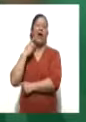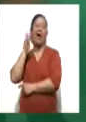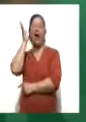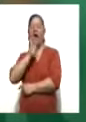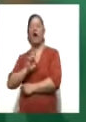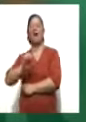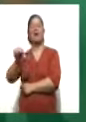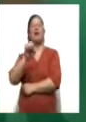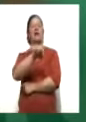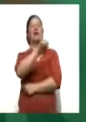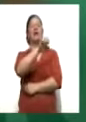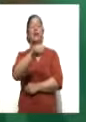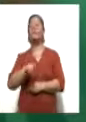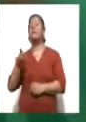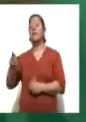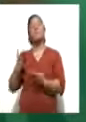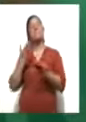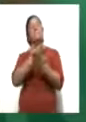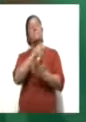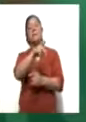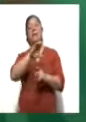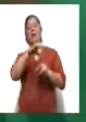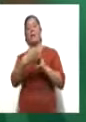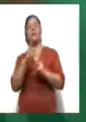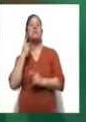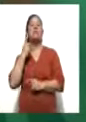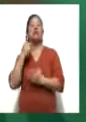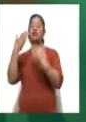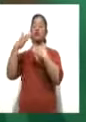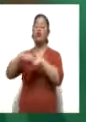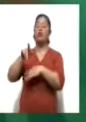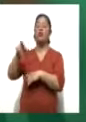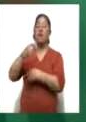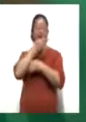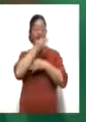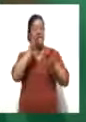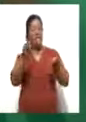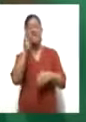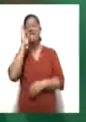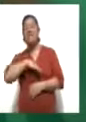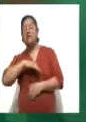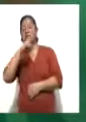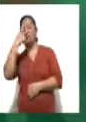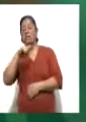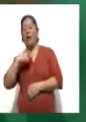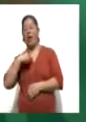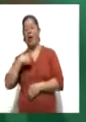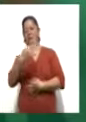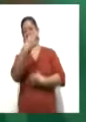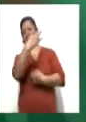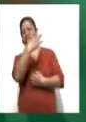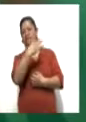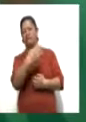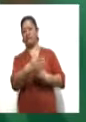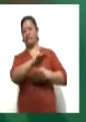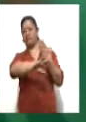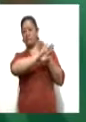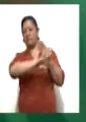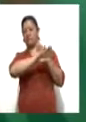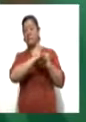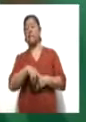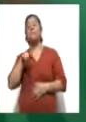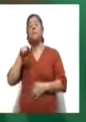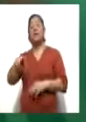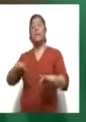solicitó a la Cámara de Diputados una investigación sobre los datos falsos para dañar al gobierno federal. En Palacio Nacional, el mandatario leyó una